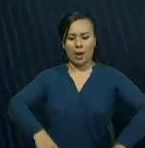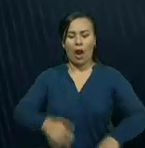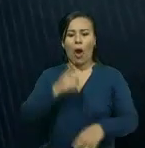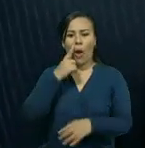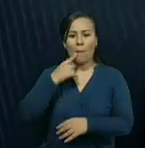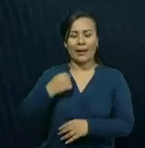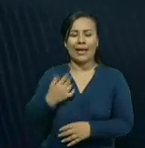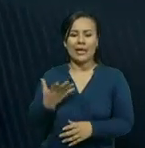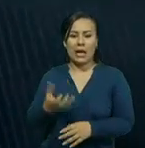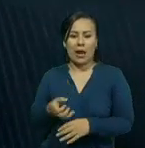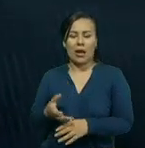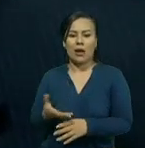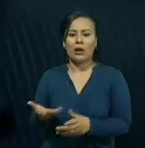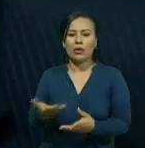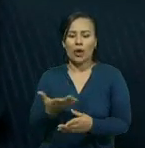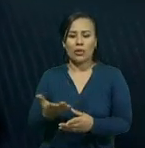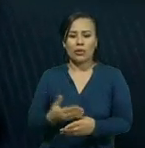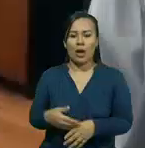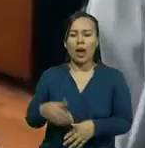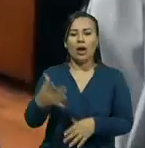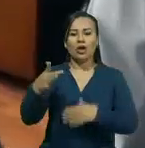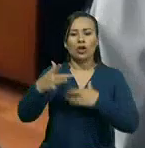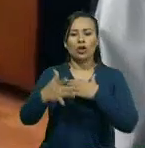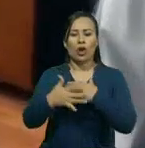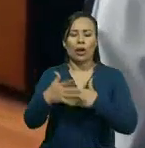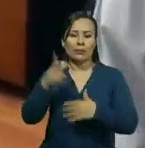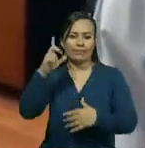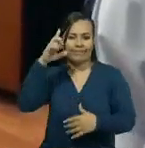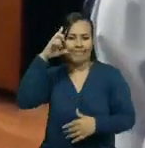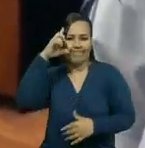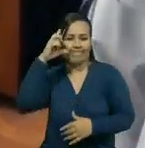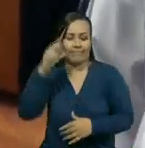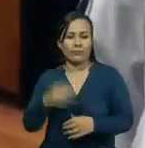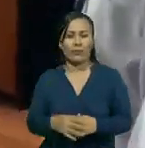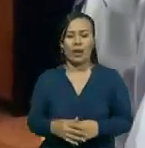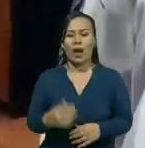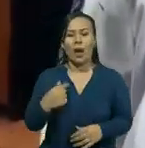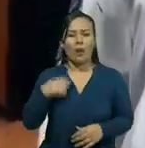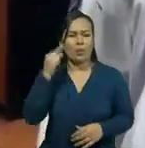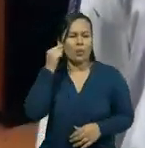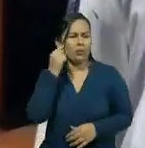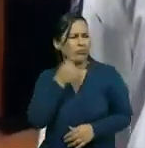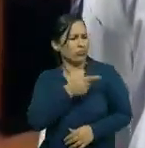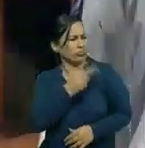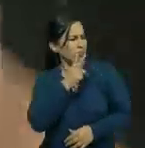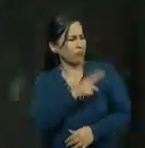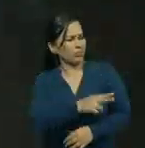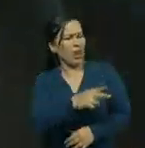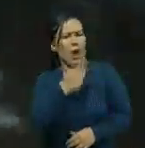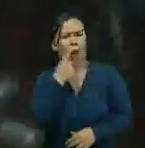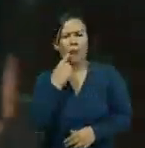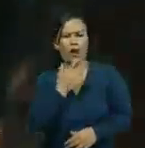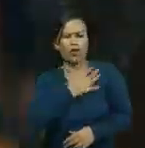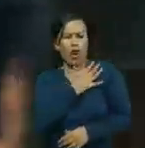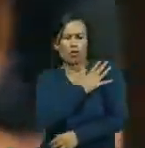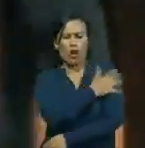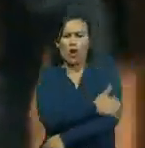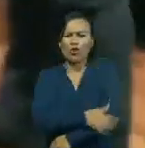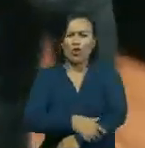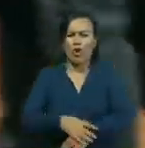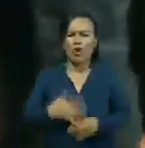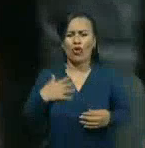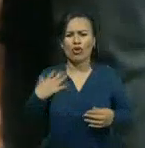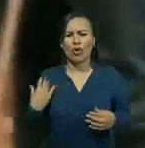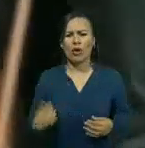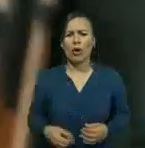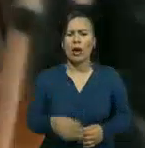muslo con dirección hacia sus partes íntimas. La autoridad dijo que la joven pensó que todo acababa allí, pero se equivocó, puesto que el hombre fue más allá con